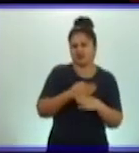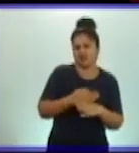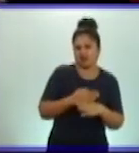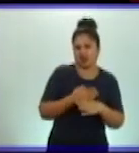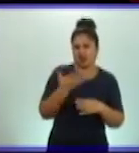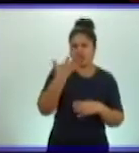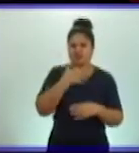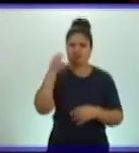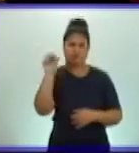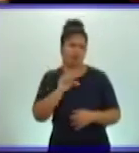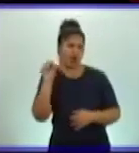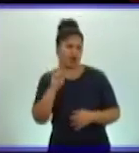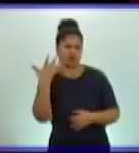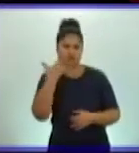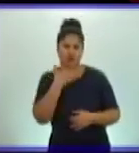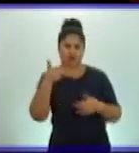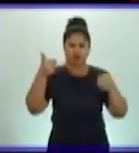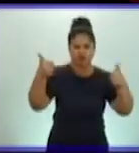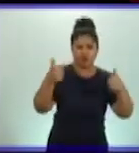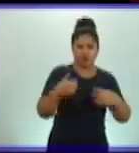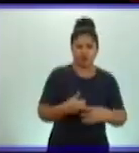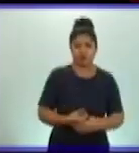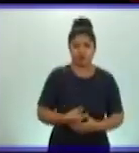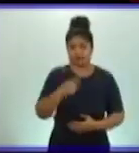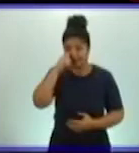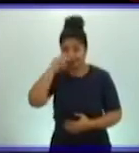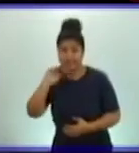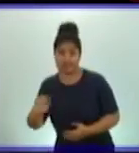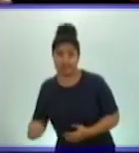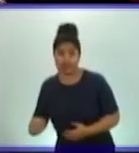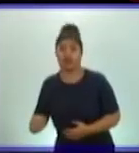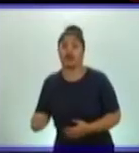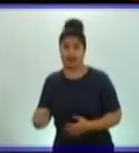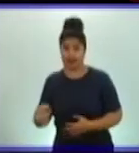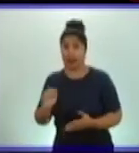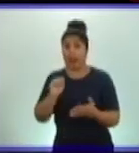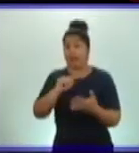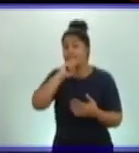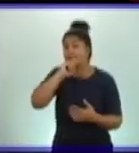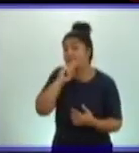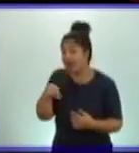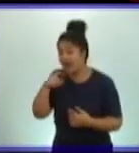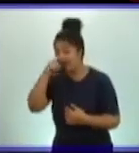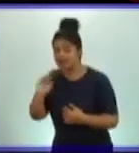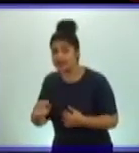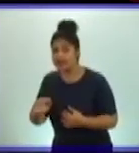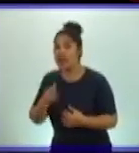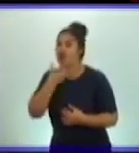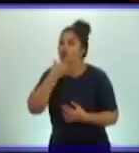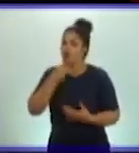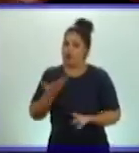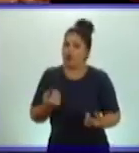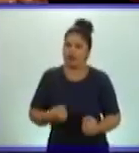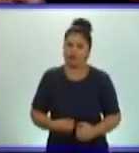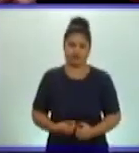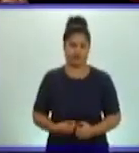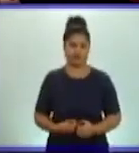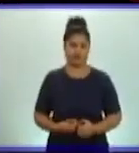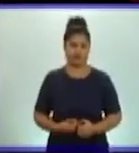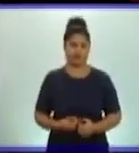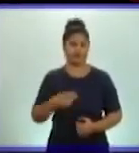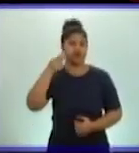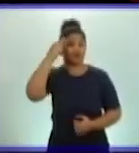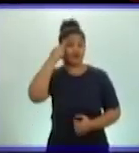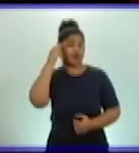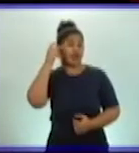10 años. Por ende, su madre debe ser joven, ¿sí o no? Y esa abuela a la que la niña va a ver puede ser la madre de esa madre